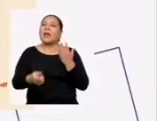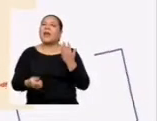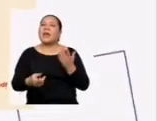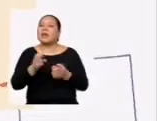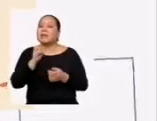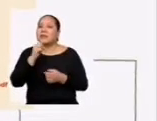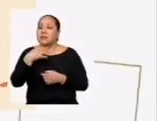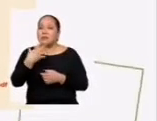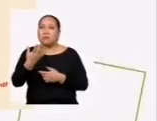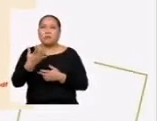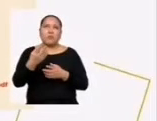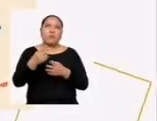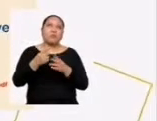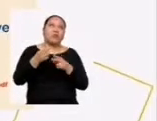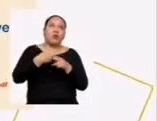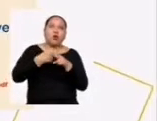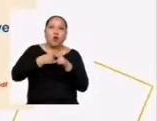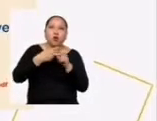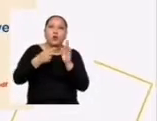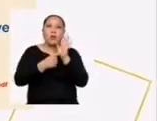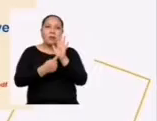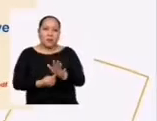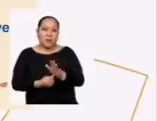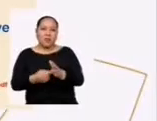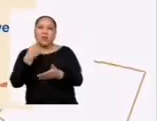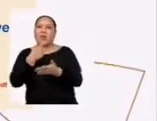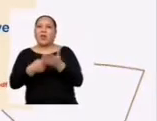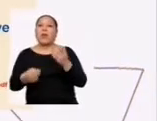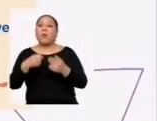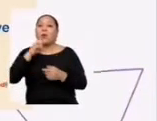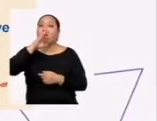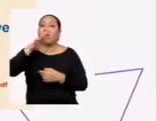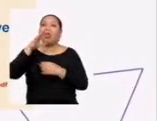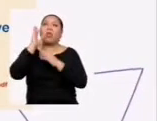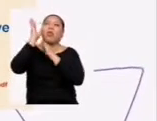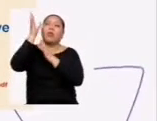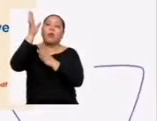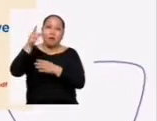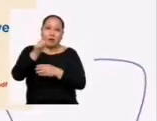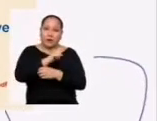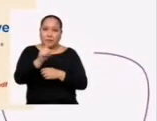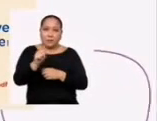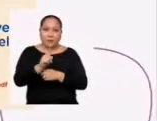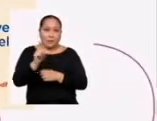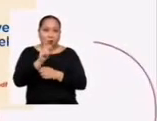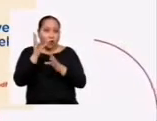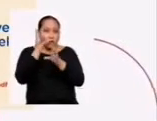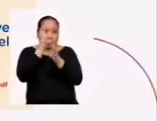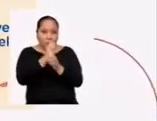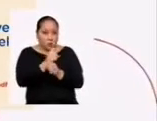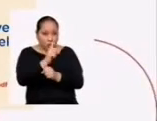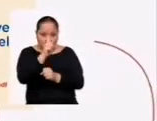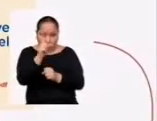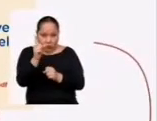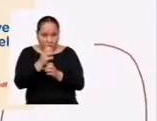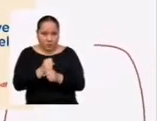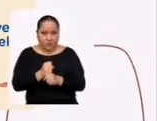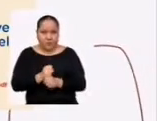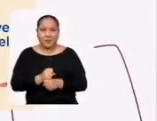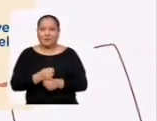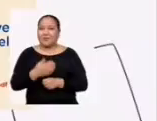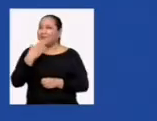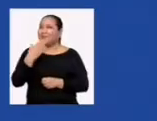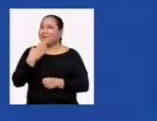Me refiero a una breve presentación de lo que se va a hablar. Ojo, no es el resumen. Gracias por